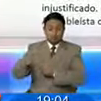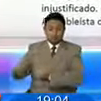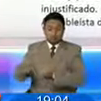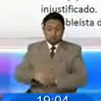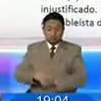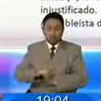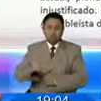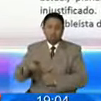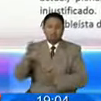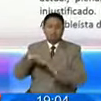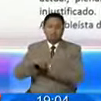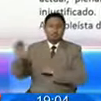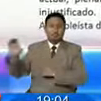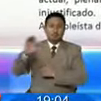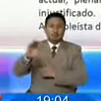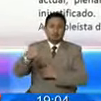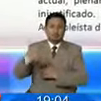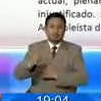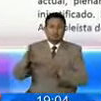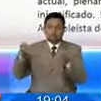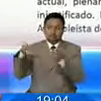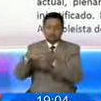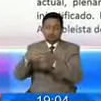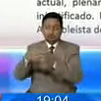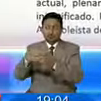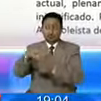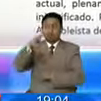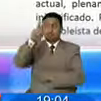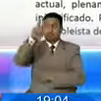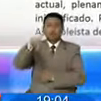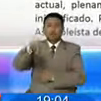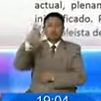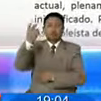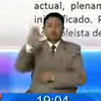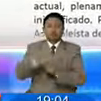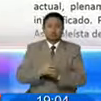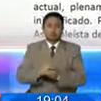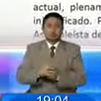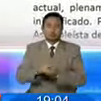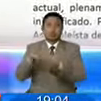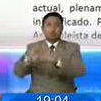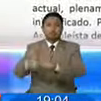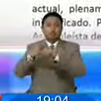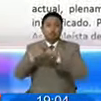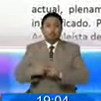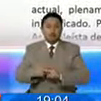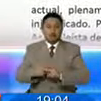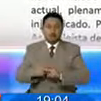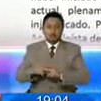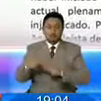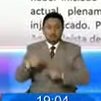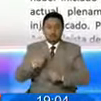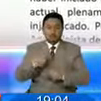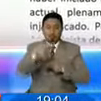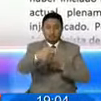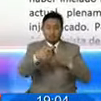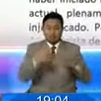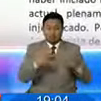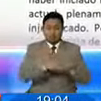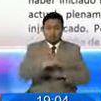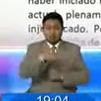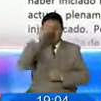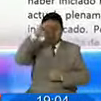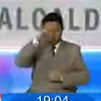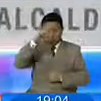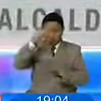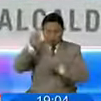una inversión bancaria que manteníamos en conjunto desde 2012, préstamo que cancelé apenas se vendió mi departamento en la Ciudad de